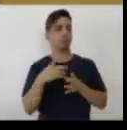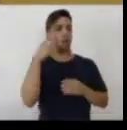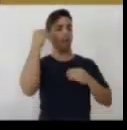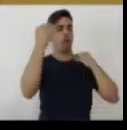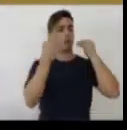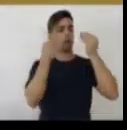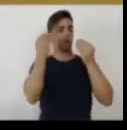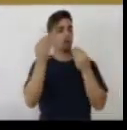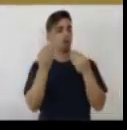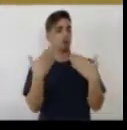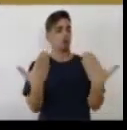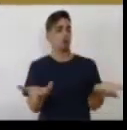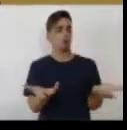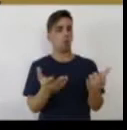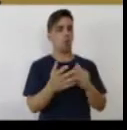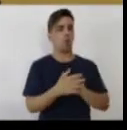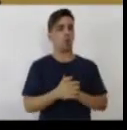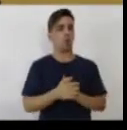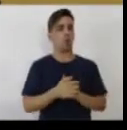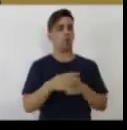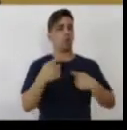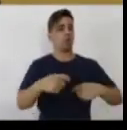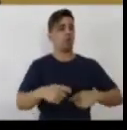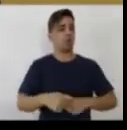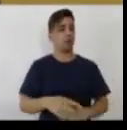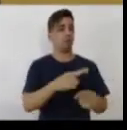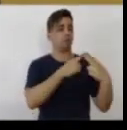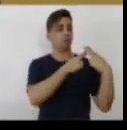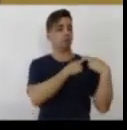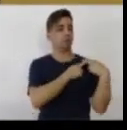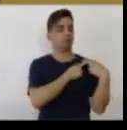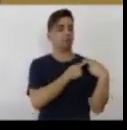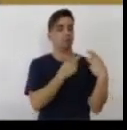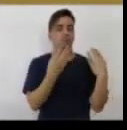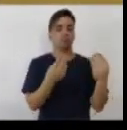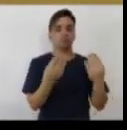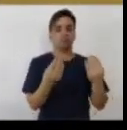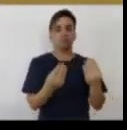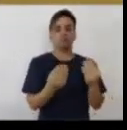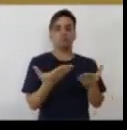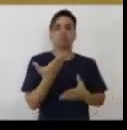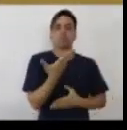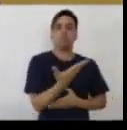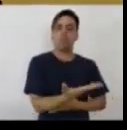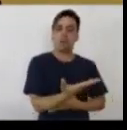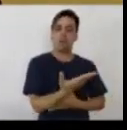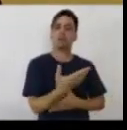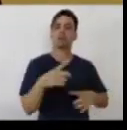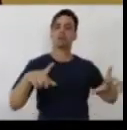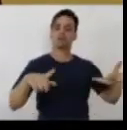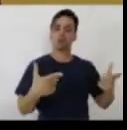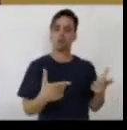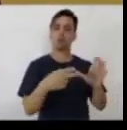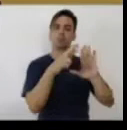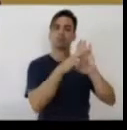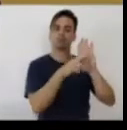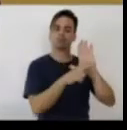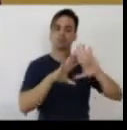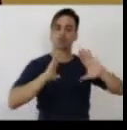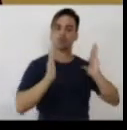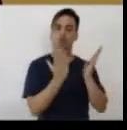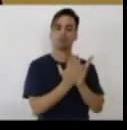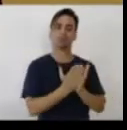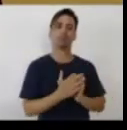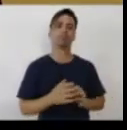y analicen cómo hay que tener la responsabilidad que se nos está pidiendo para el cumplimiento